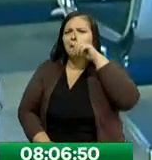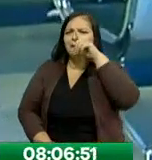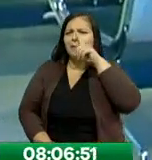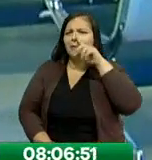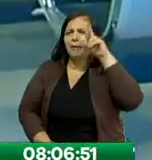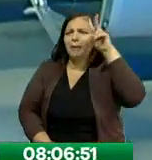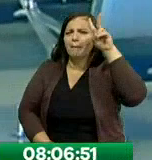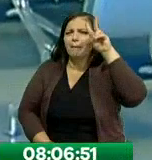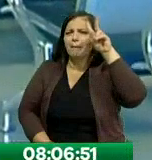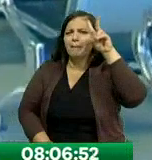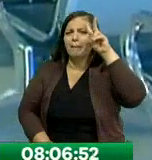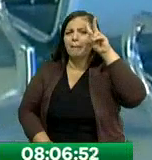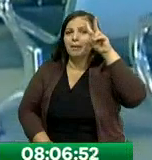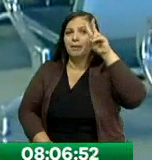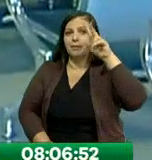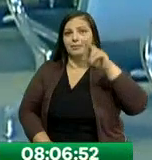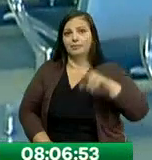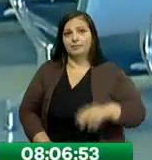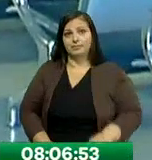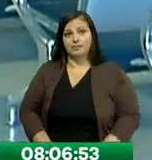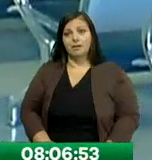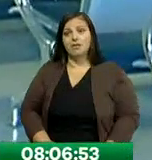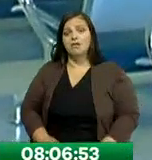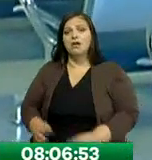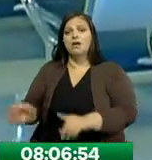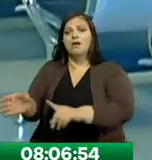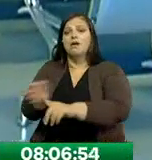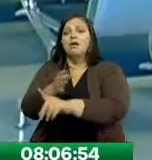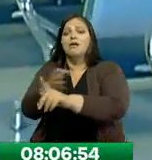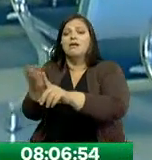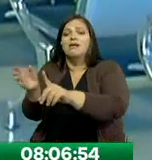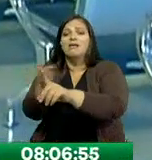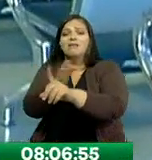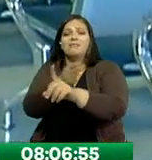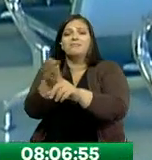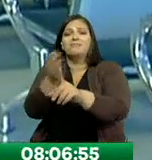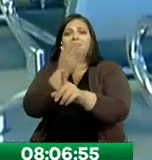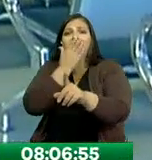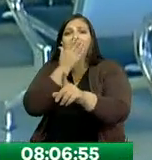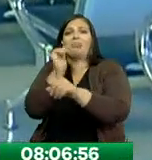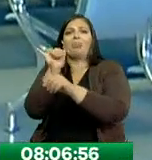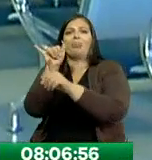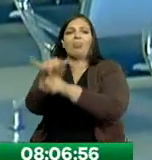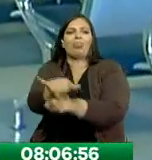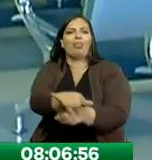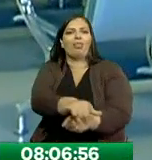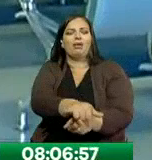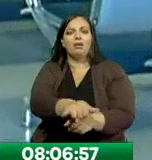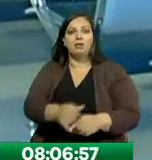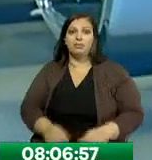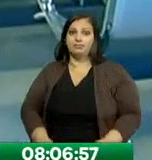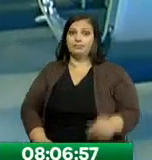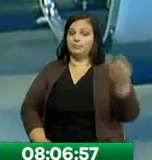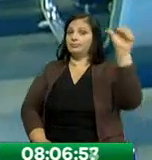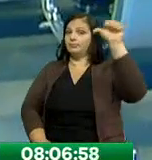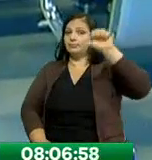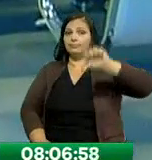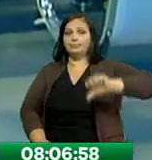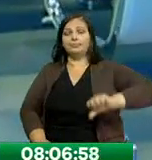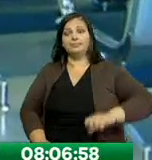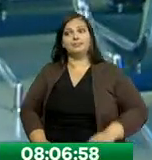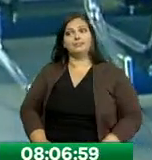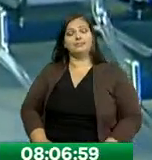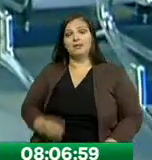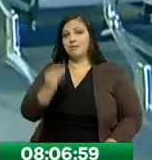Están viéndole la cara de tonto a la gente. Están diciendo que van a devolver y no devuelven nada.